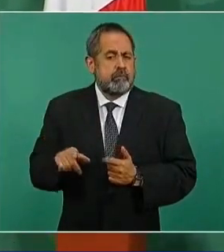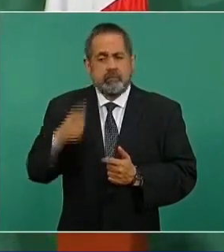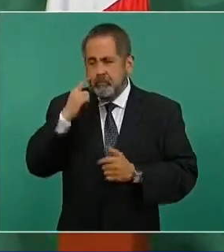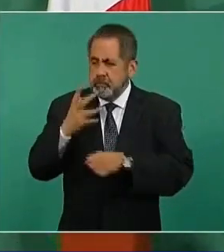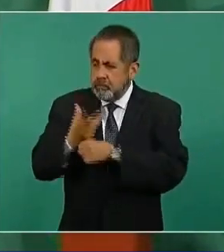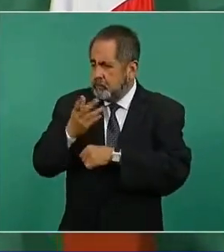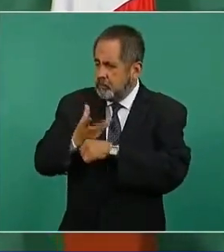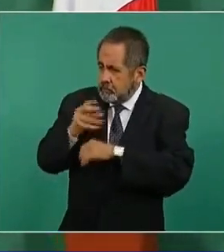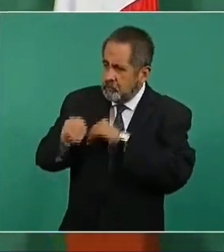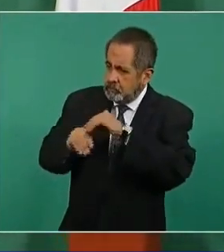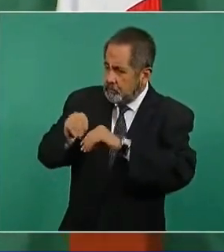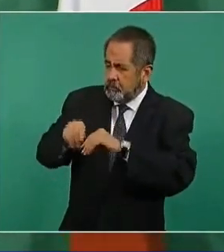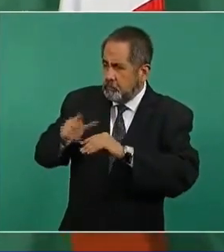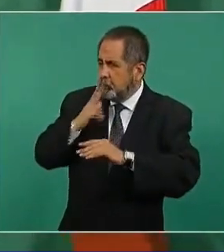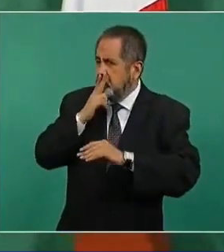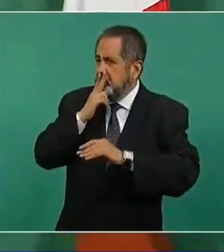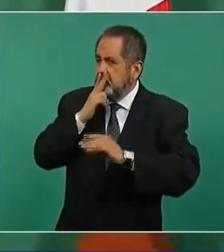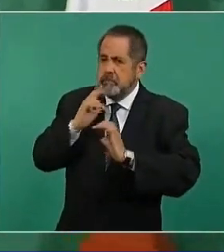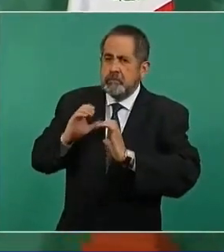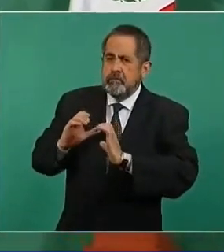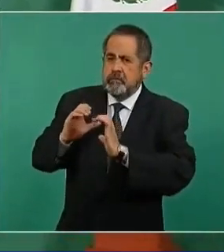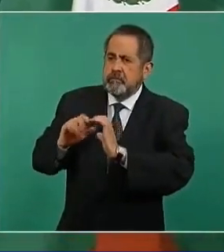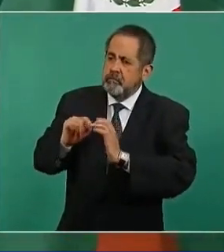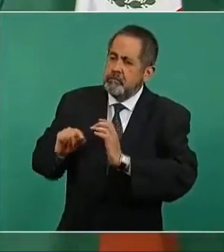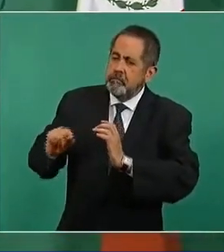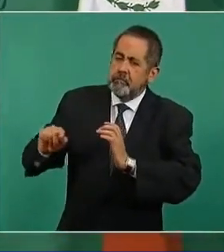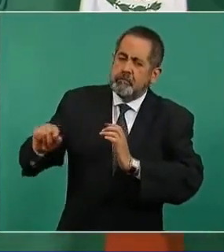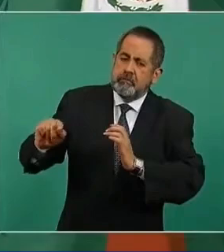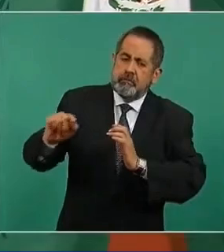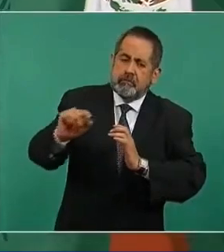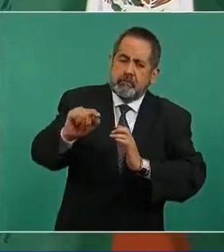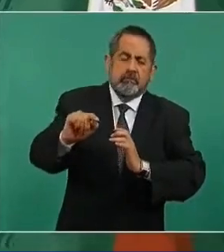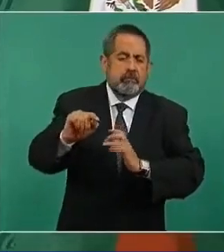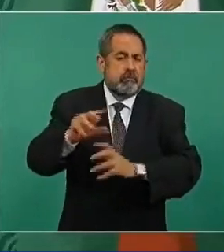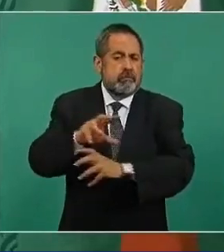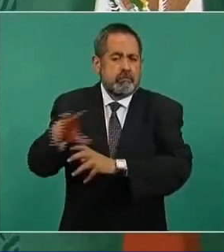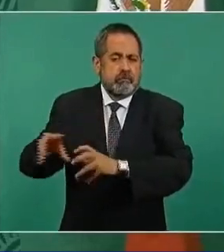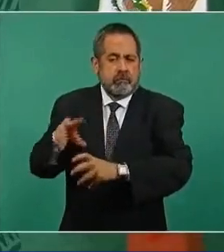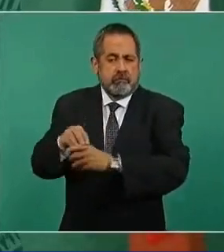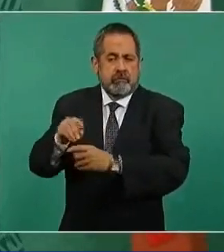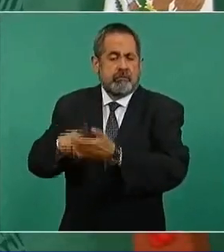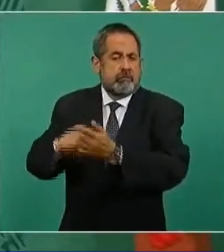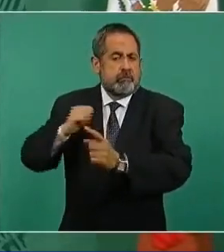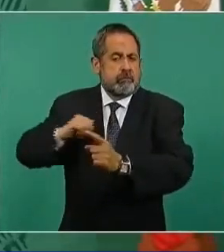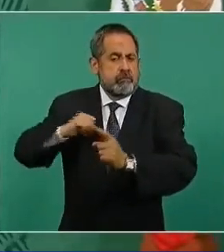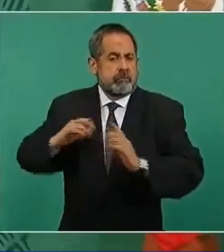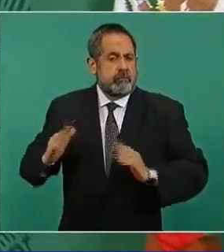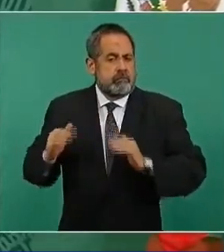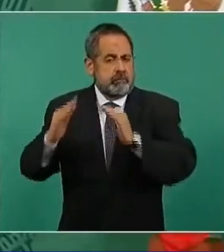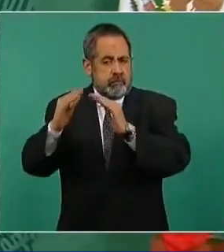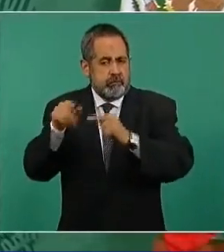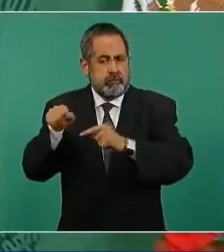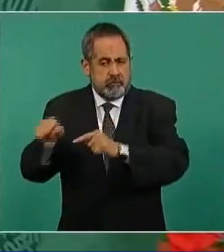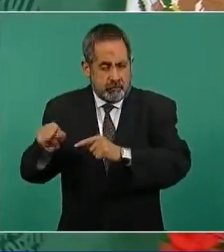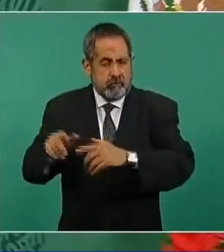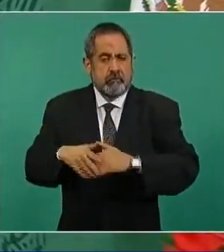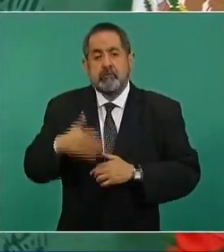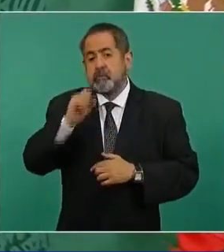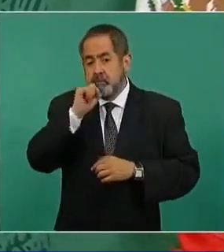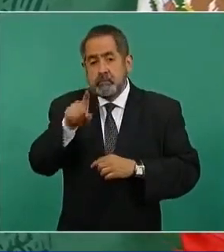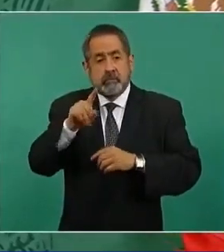para la conservación de las zonas arqueológicas. Además de